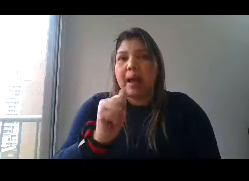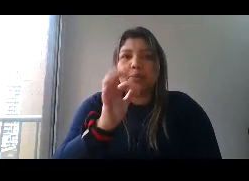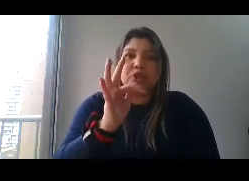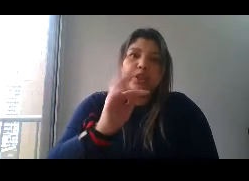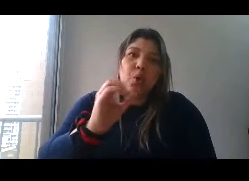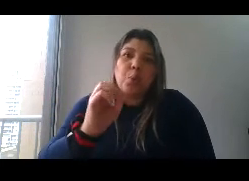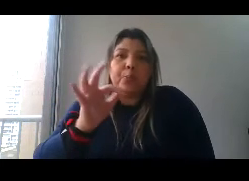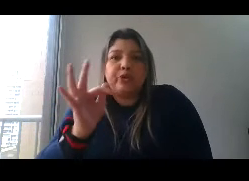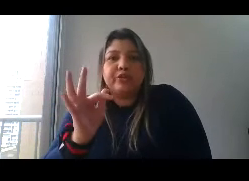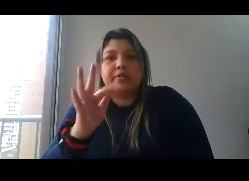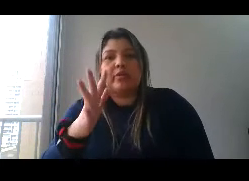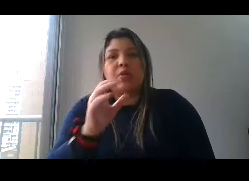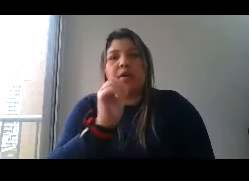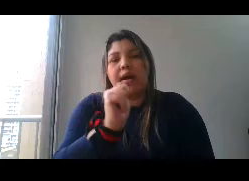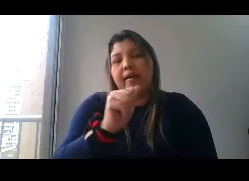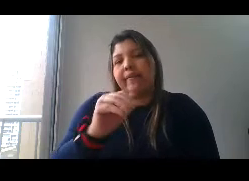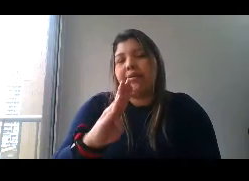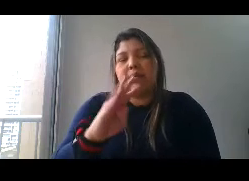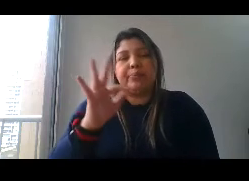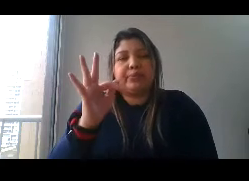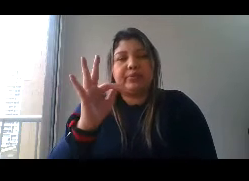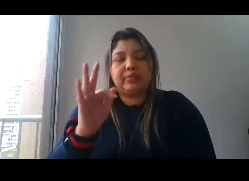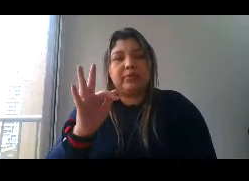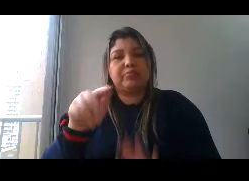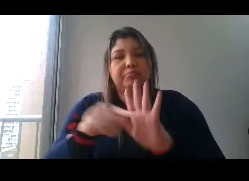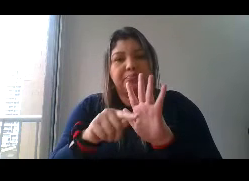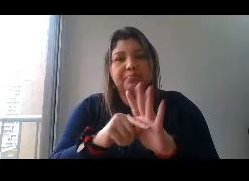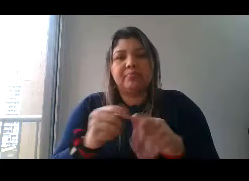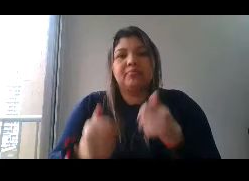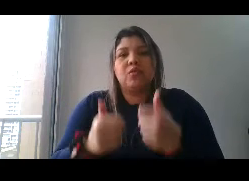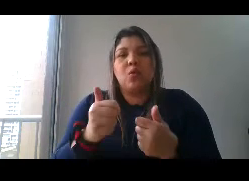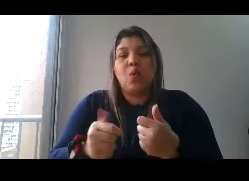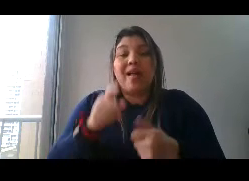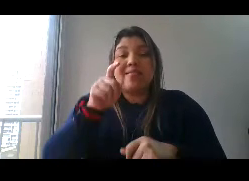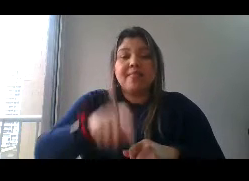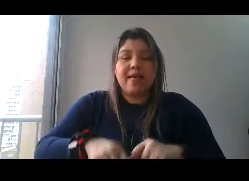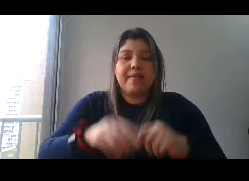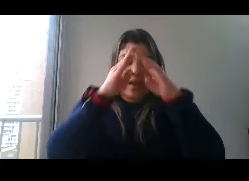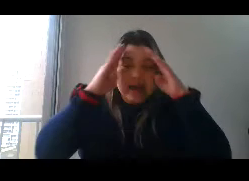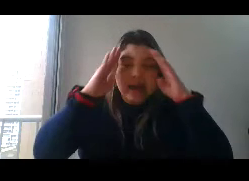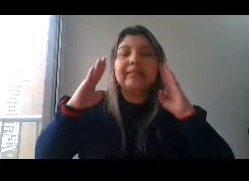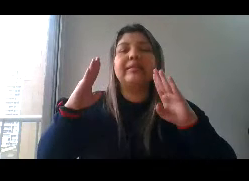demarcada exclusivamente para este tipo de pacientes. Lo mismo, asegurar esa atención